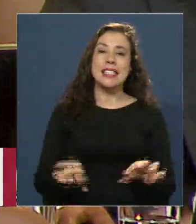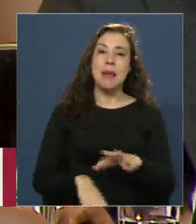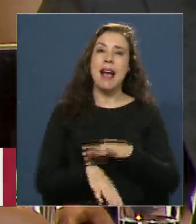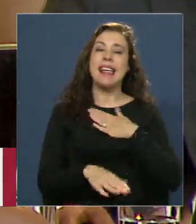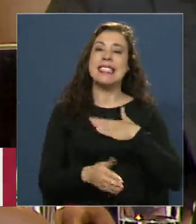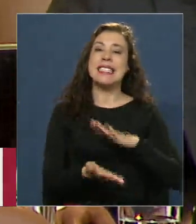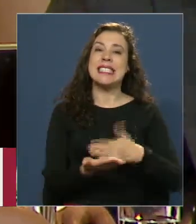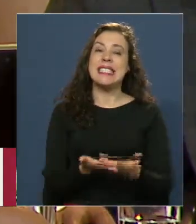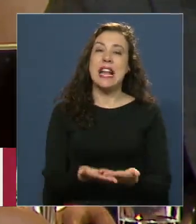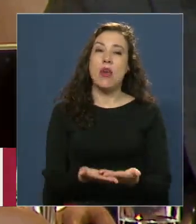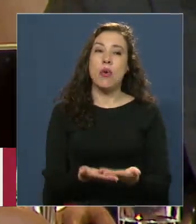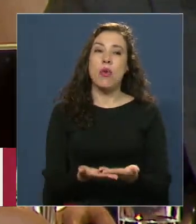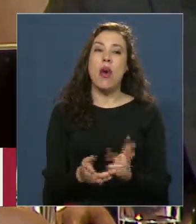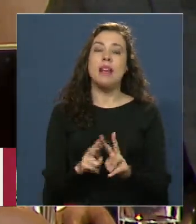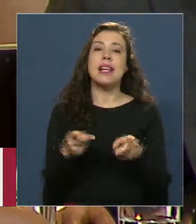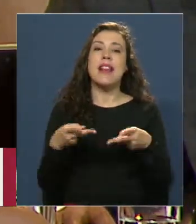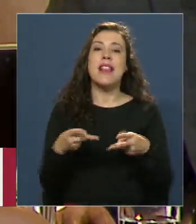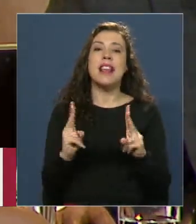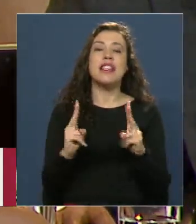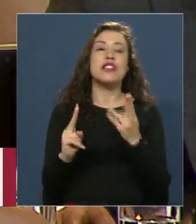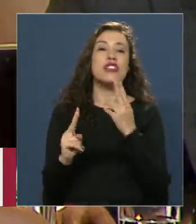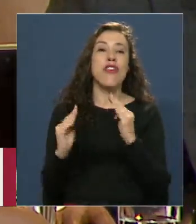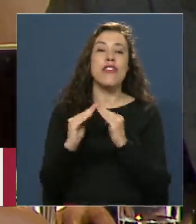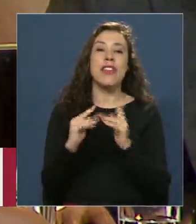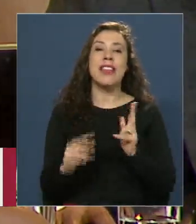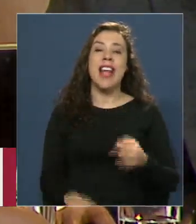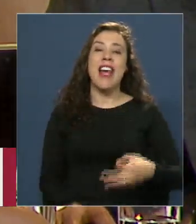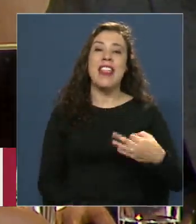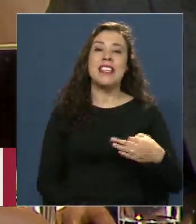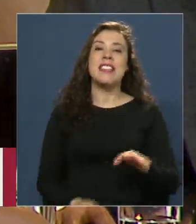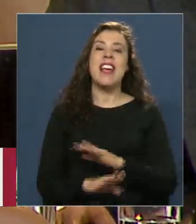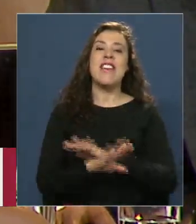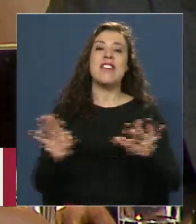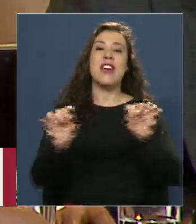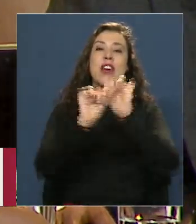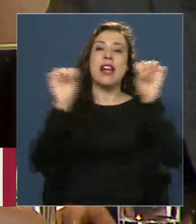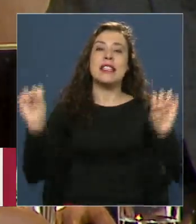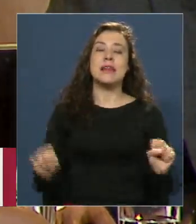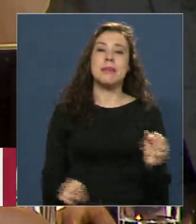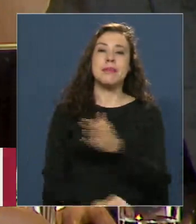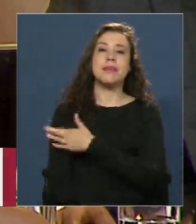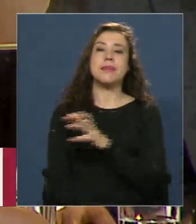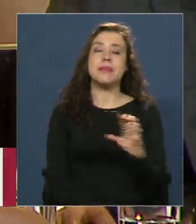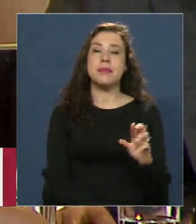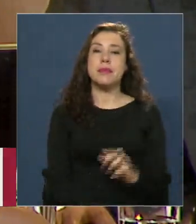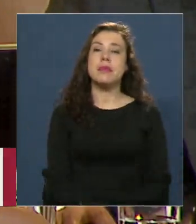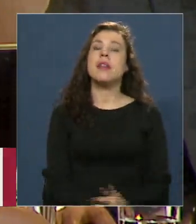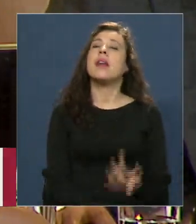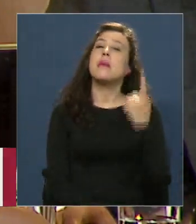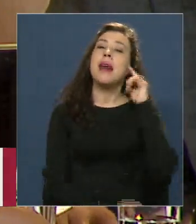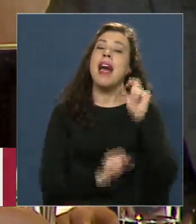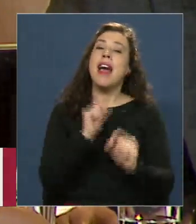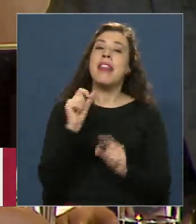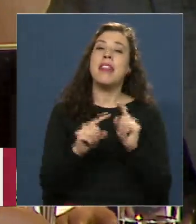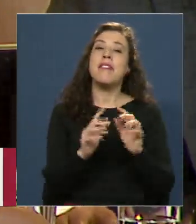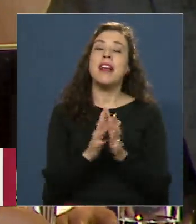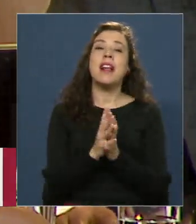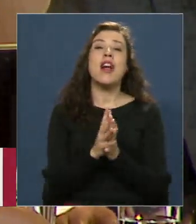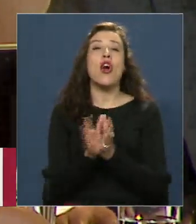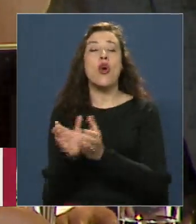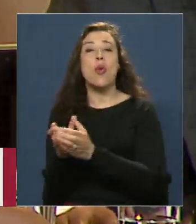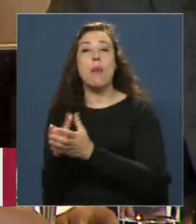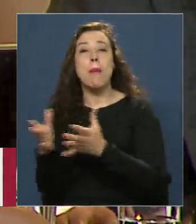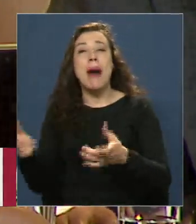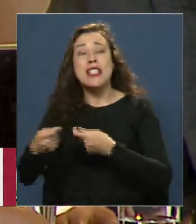salud, levantar el derecho a la vivienda digna y acabar con el sistema de AFP. Todo para defender tanto a los sectores